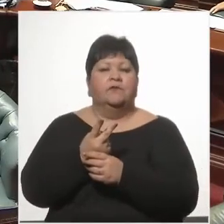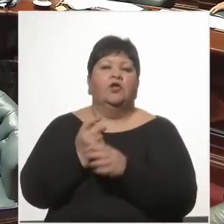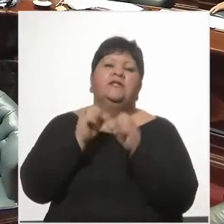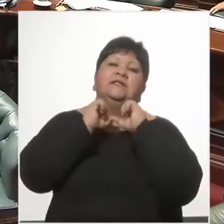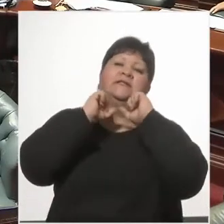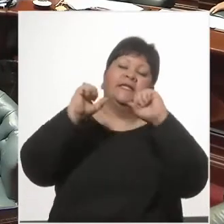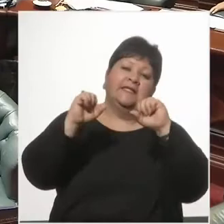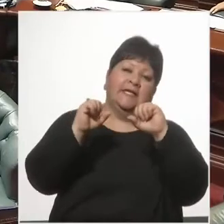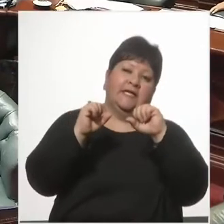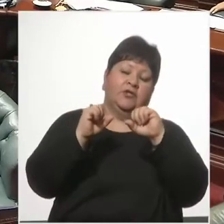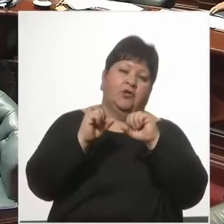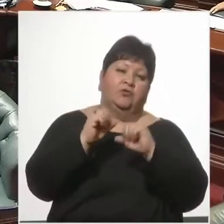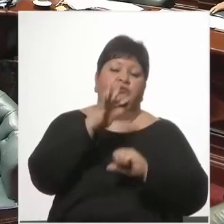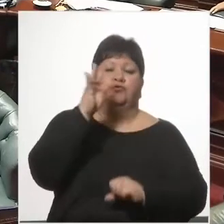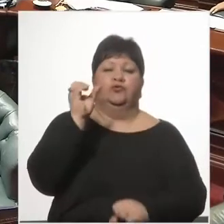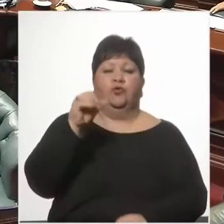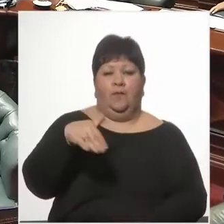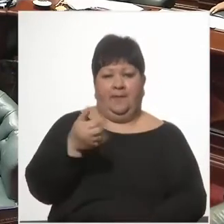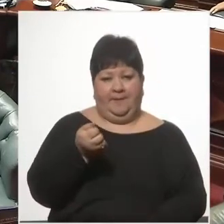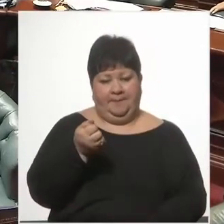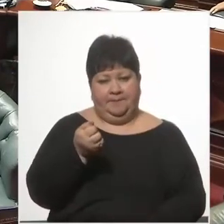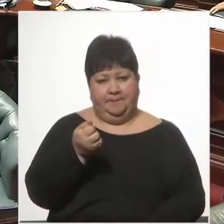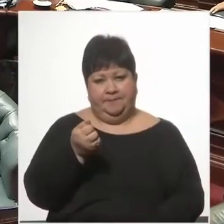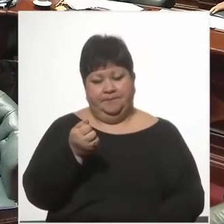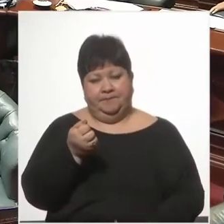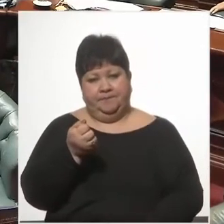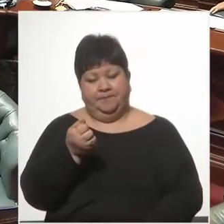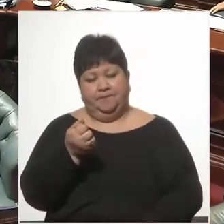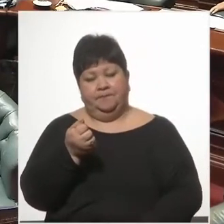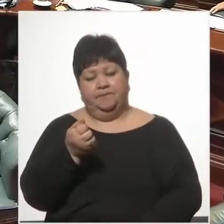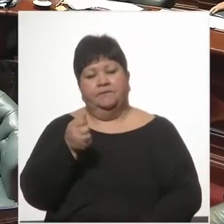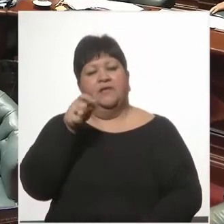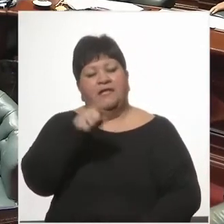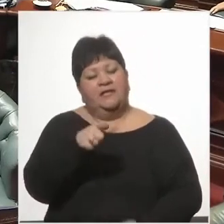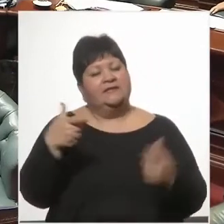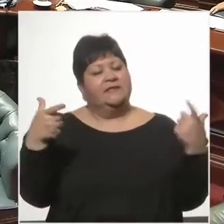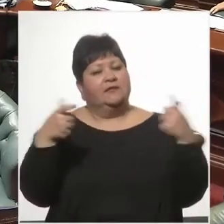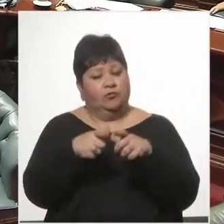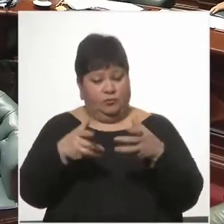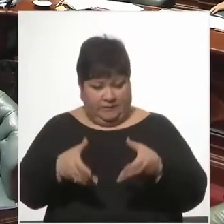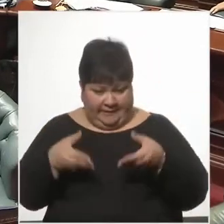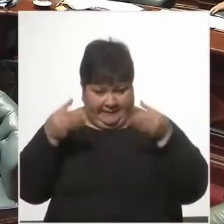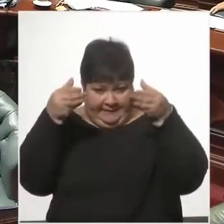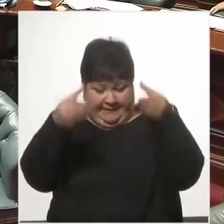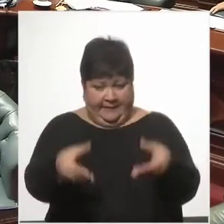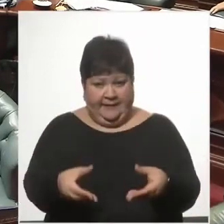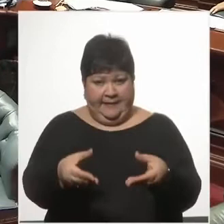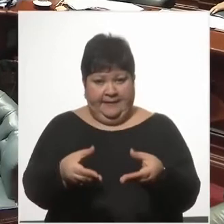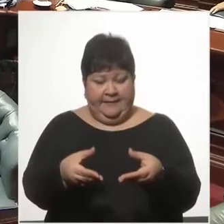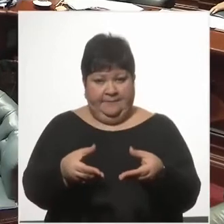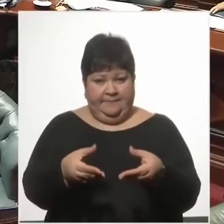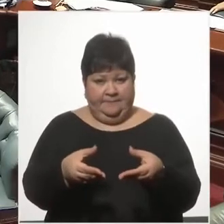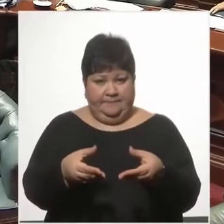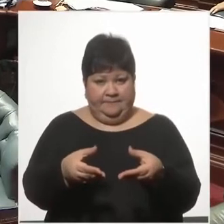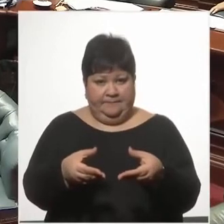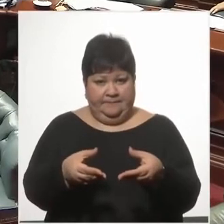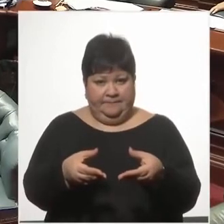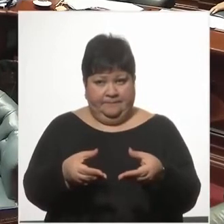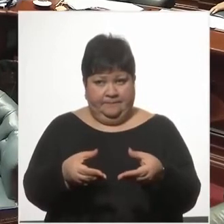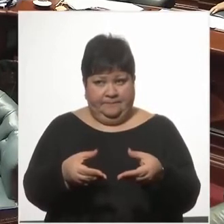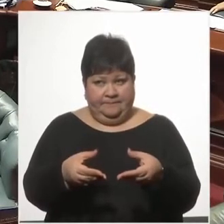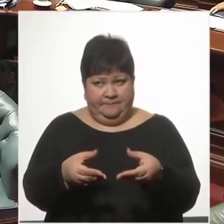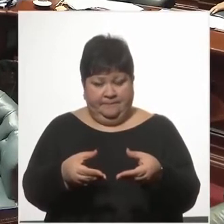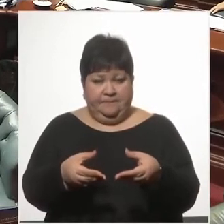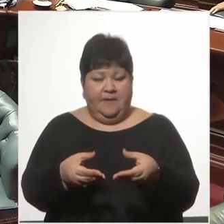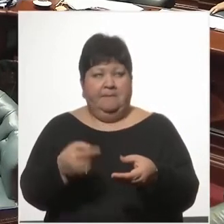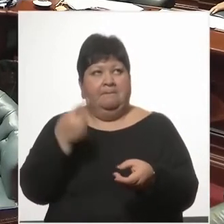secretario de la Presidencia, doctor Toma. En esa reunión se entregó el expediente y sus acordonados para proyectar